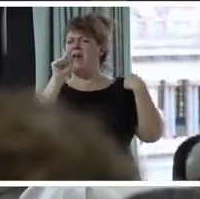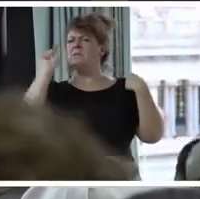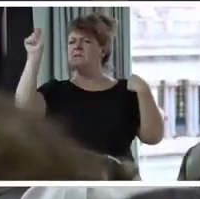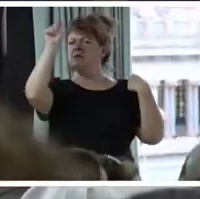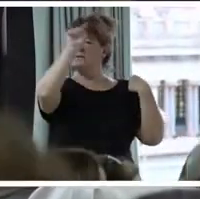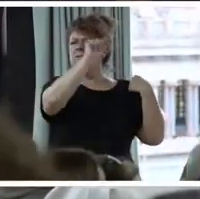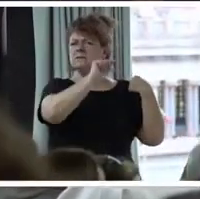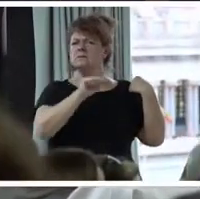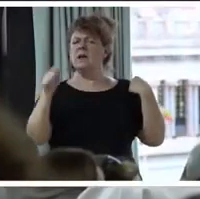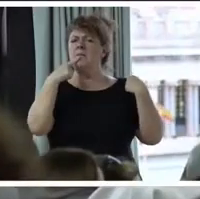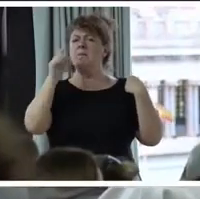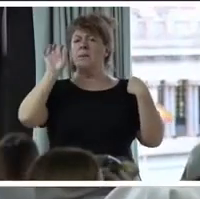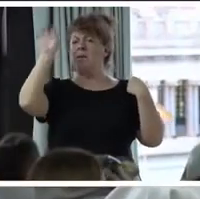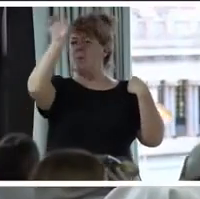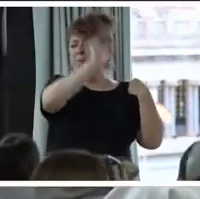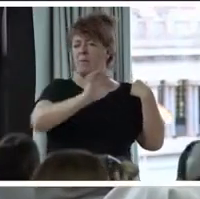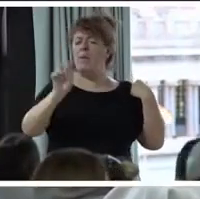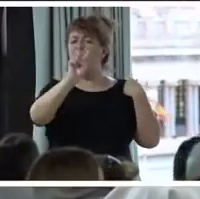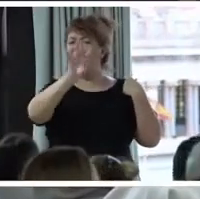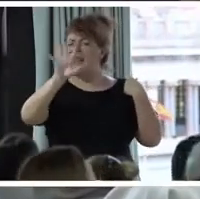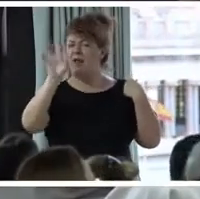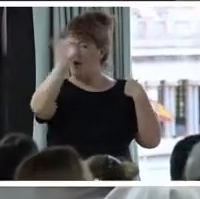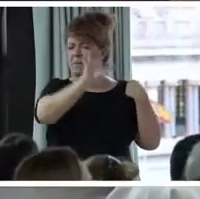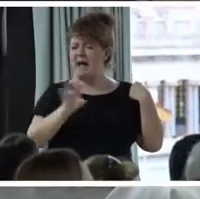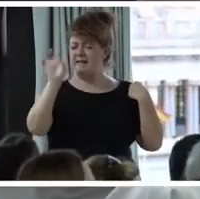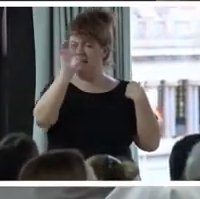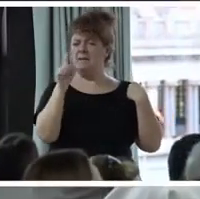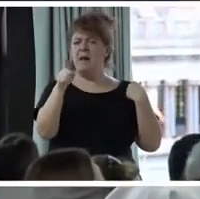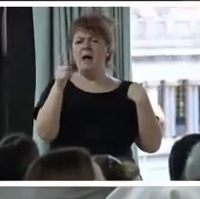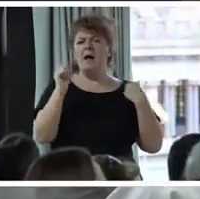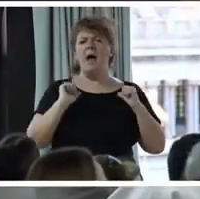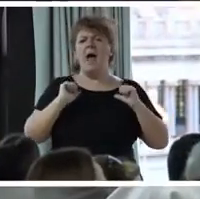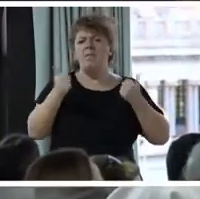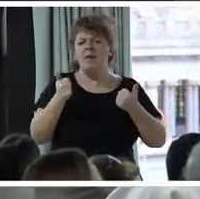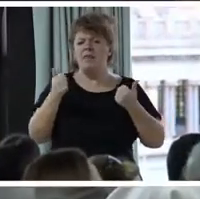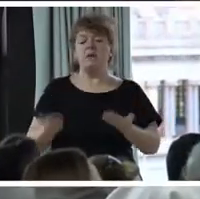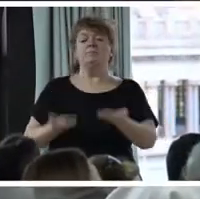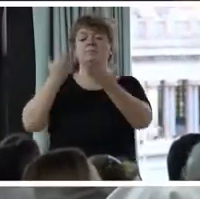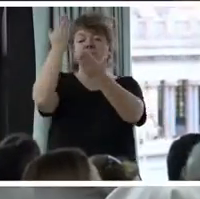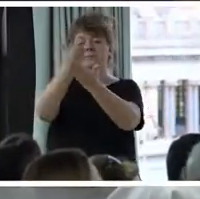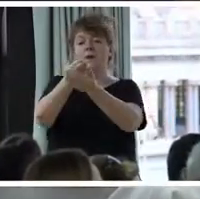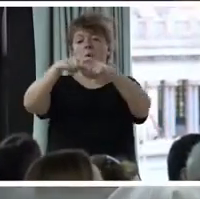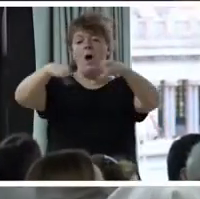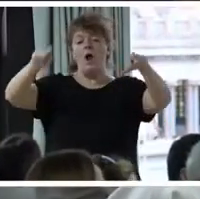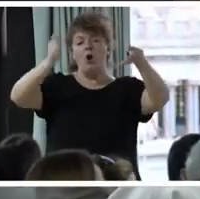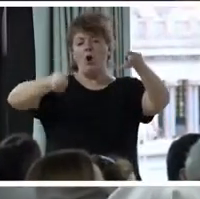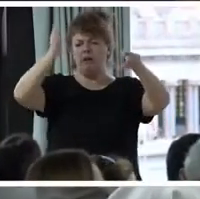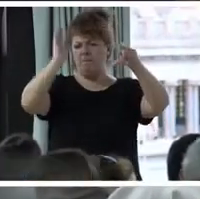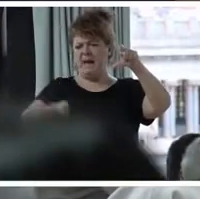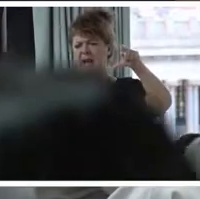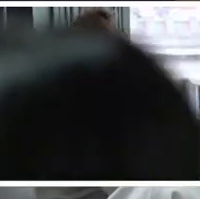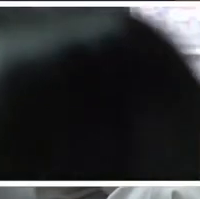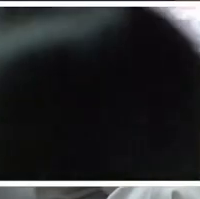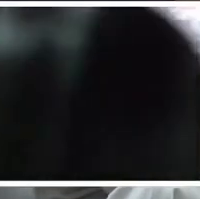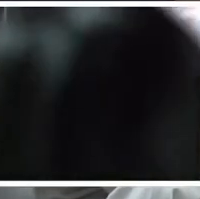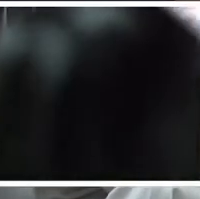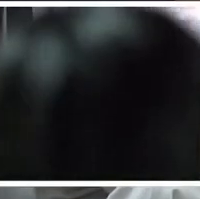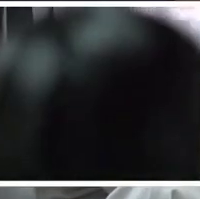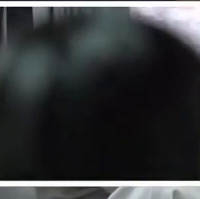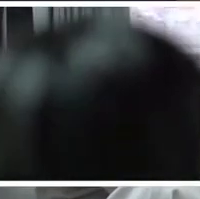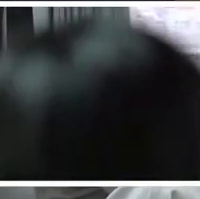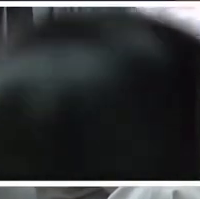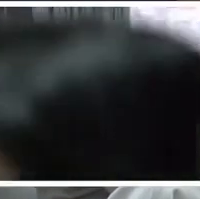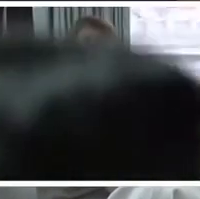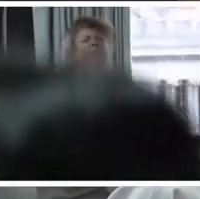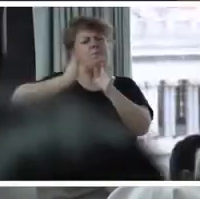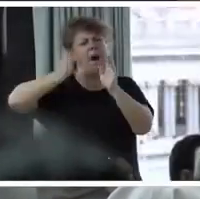diferentes 25 nacionalidades diferentes para llevar a la Corte Penal Internacional precisamente la ampliación